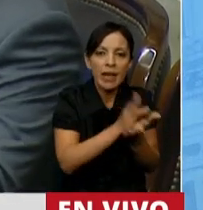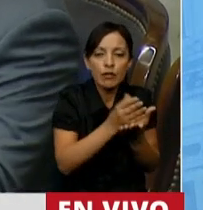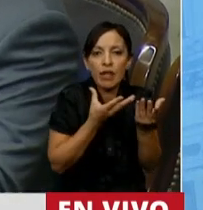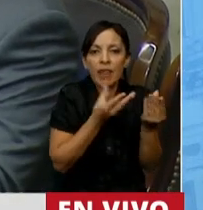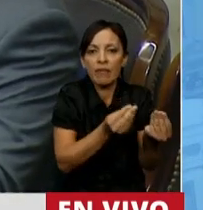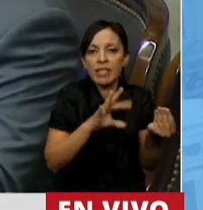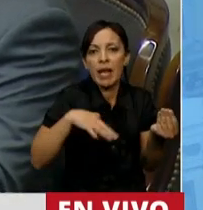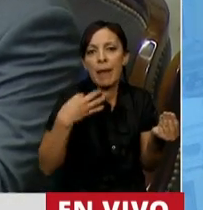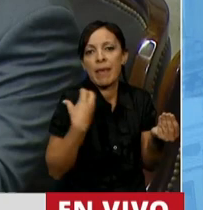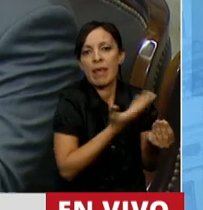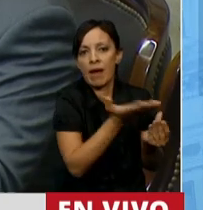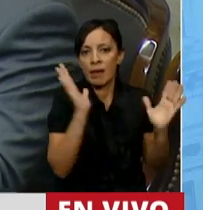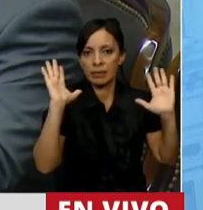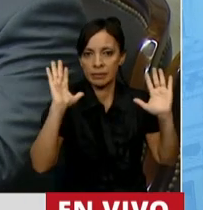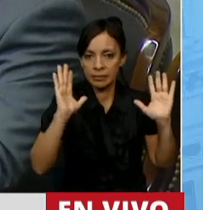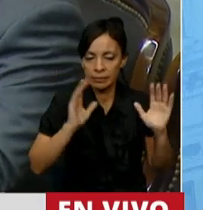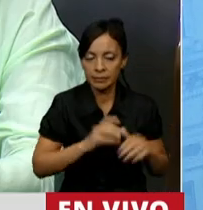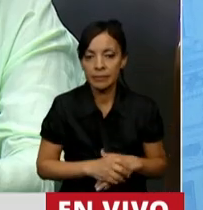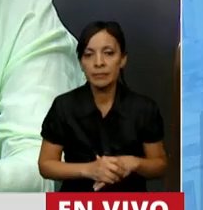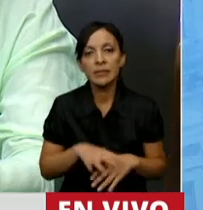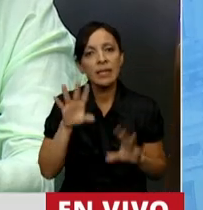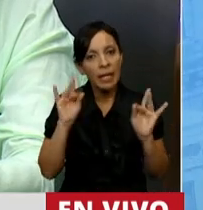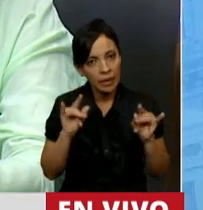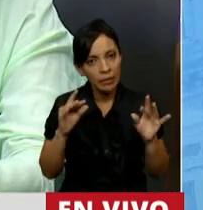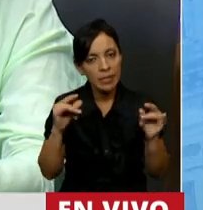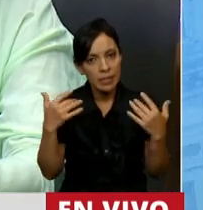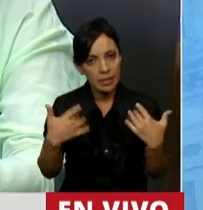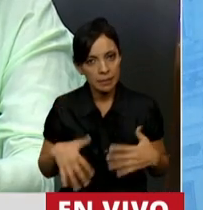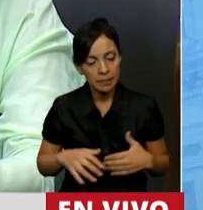a la vida. Y evidentemente,